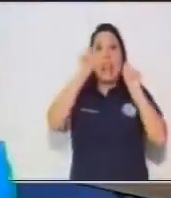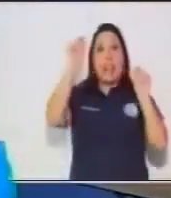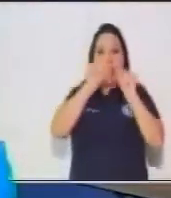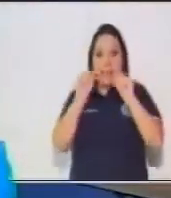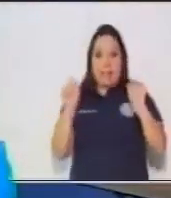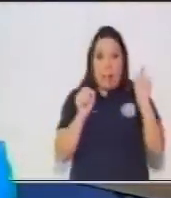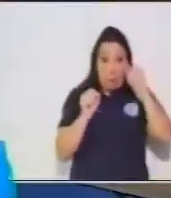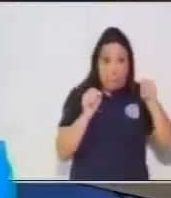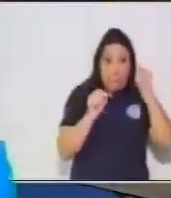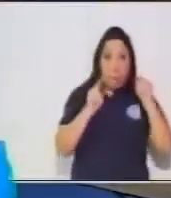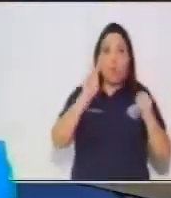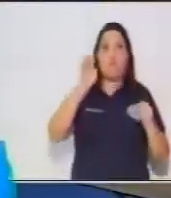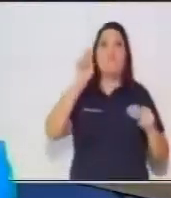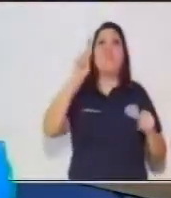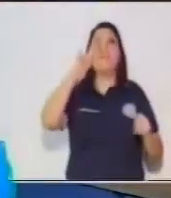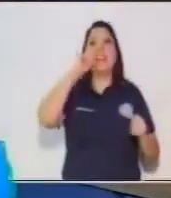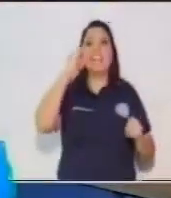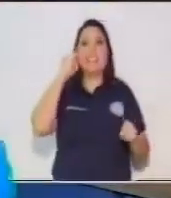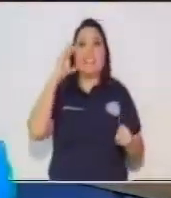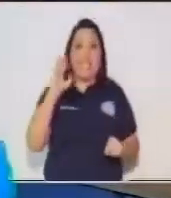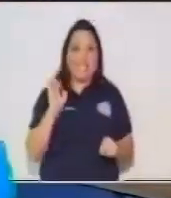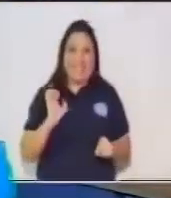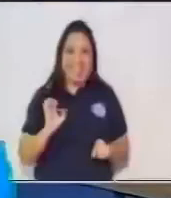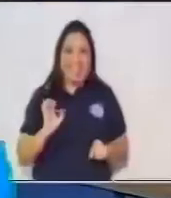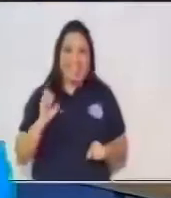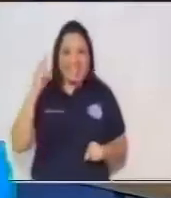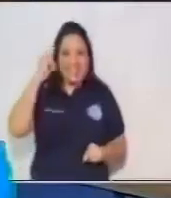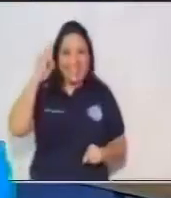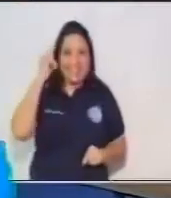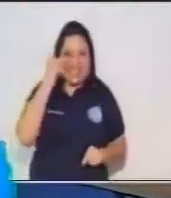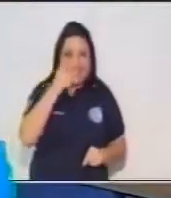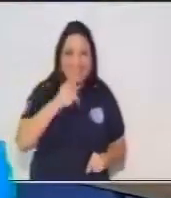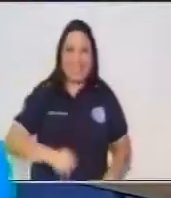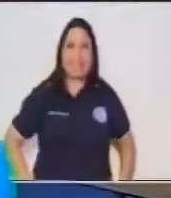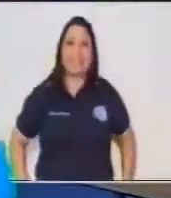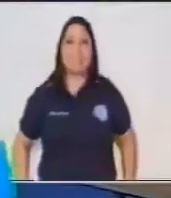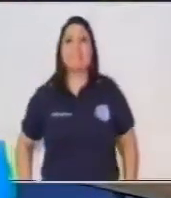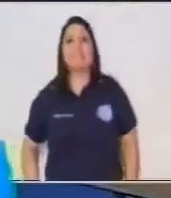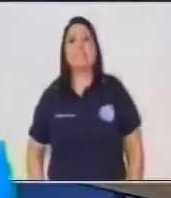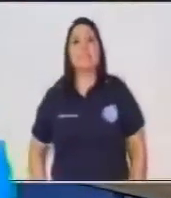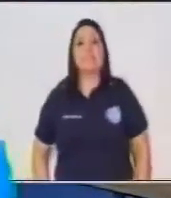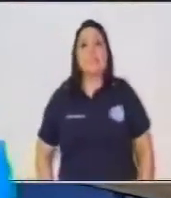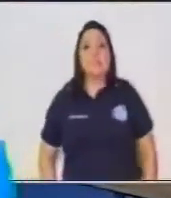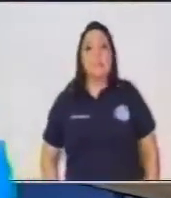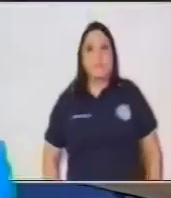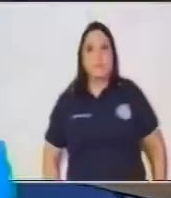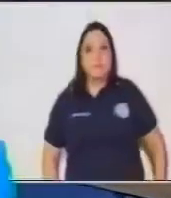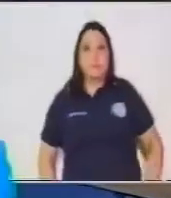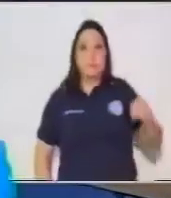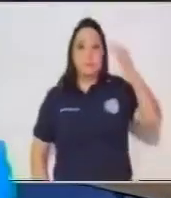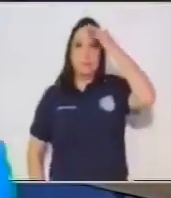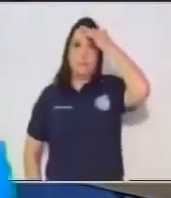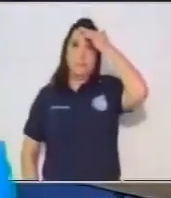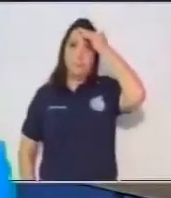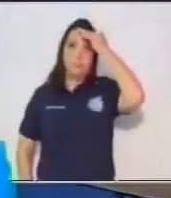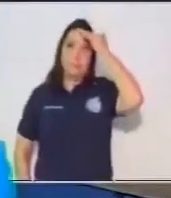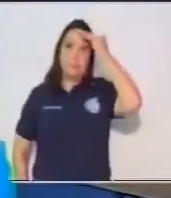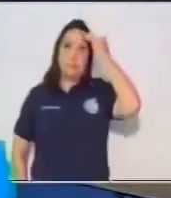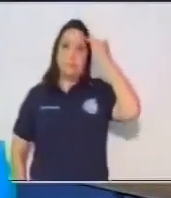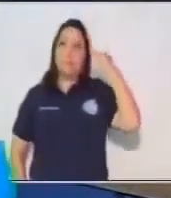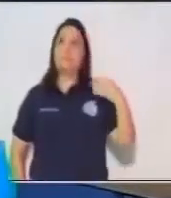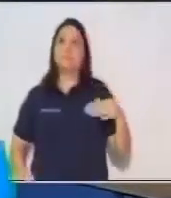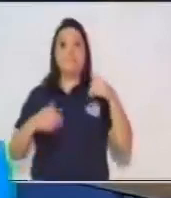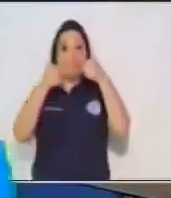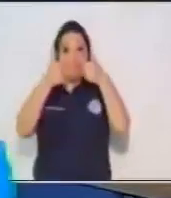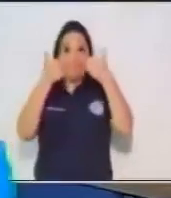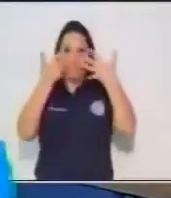punto donde se interceptan las dos rectas o los dos rayos se llama vértice.